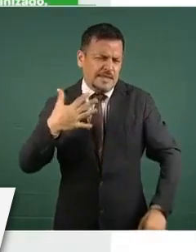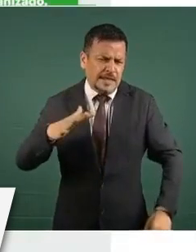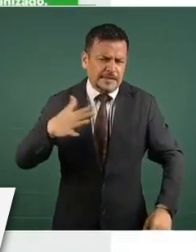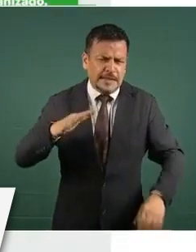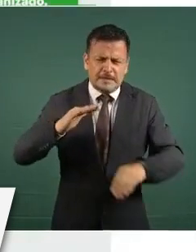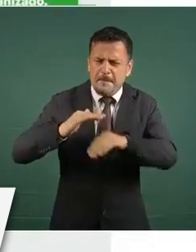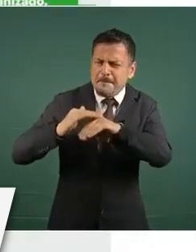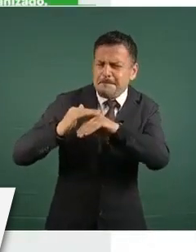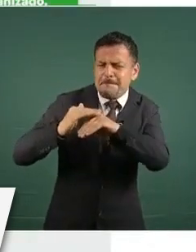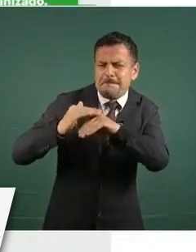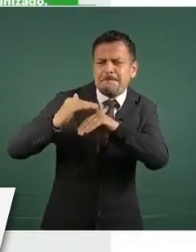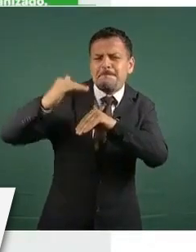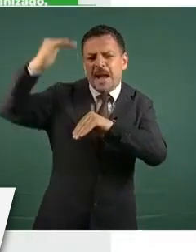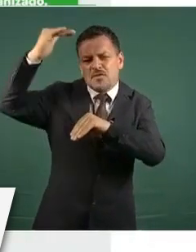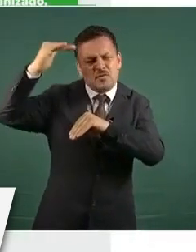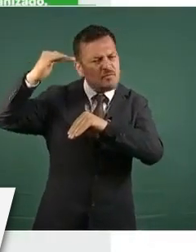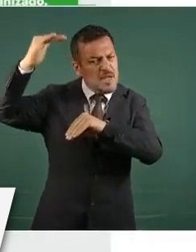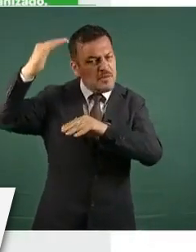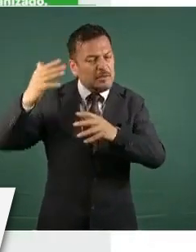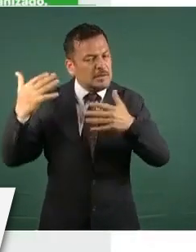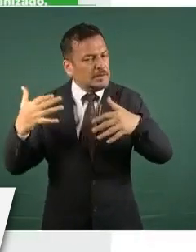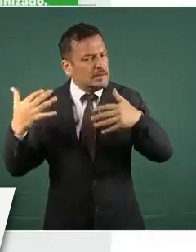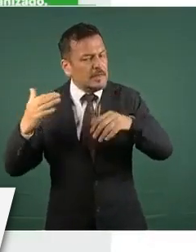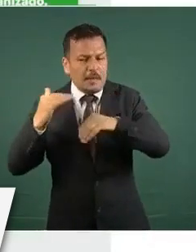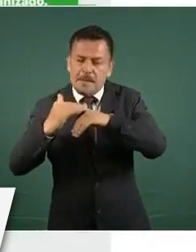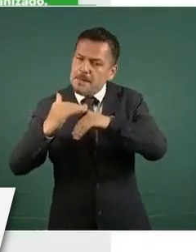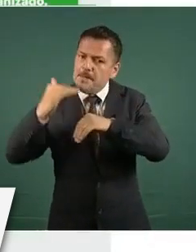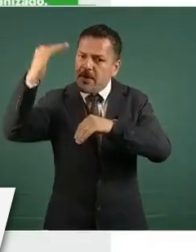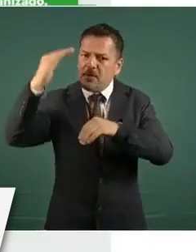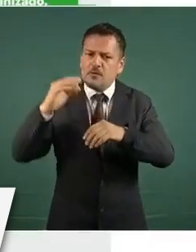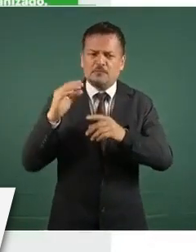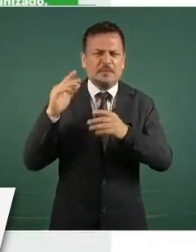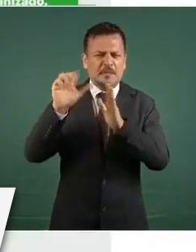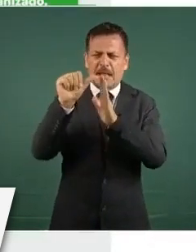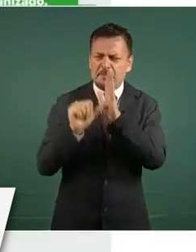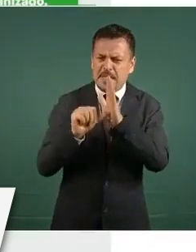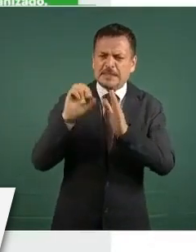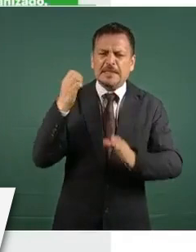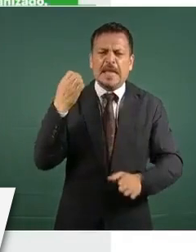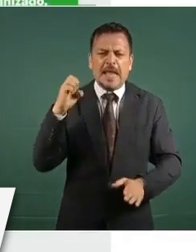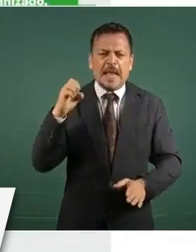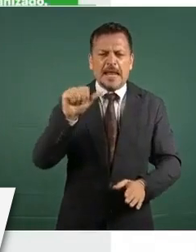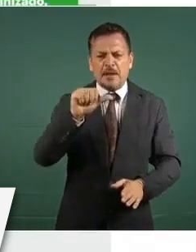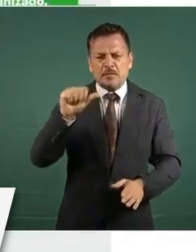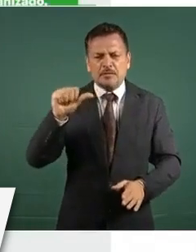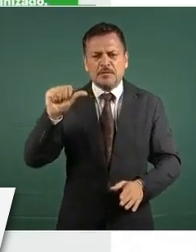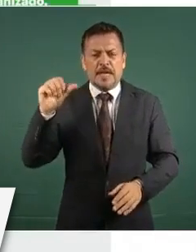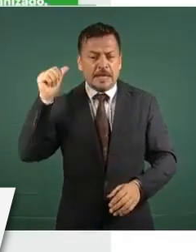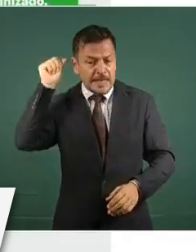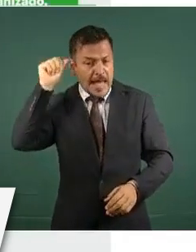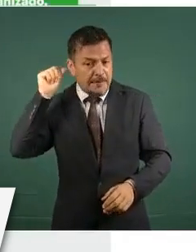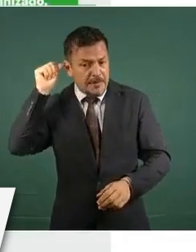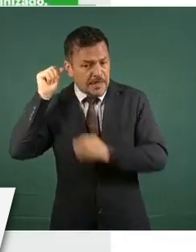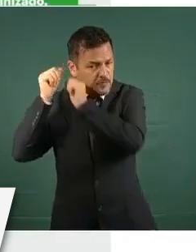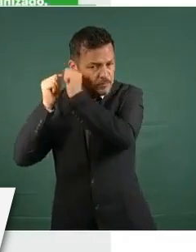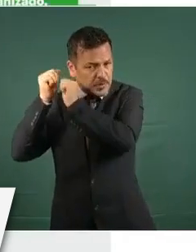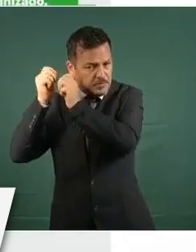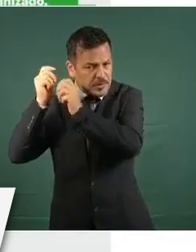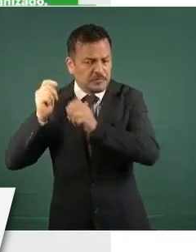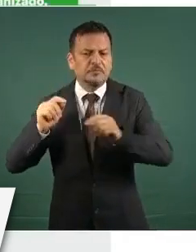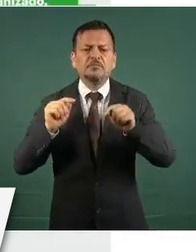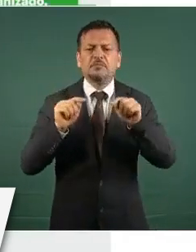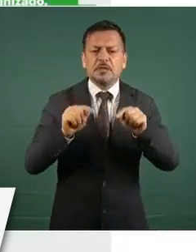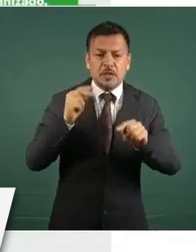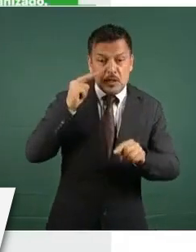mayor índice de delitos de alto impacto de enero a abril del 2020 y seguimos viendo afortunadamente a hidalgo